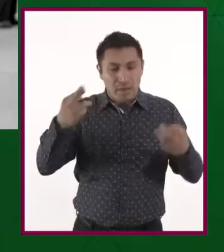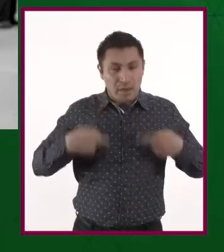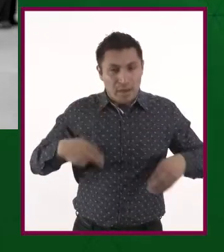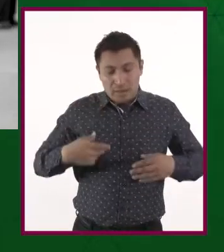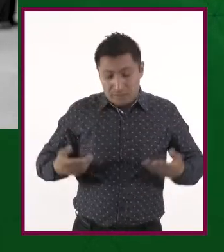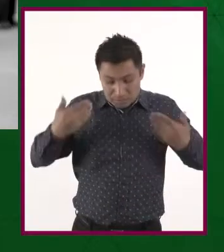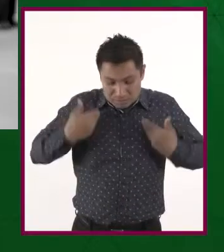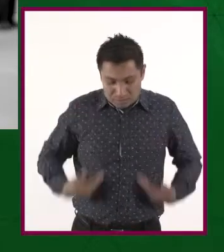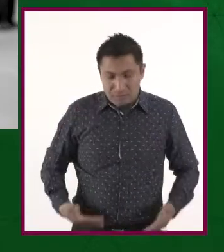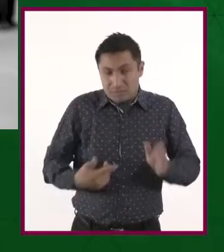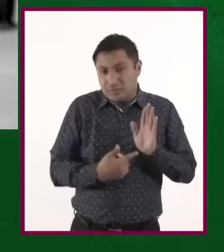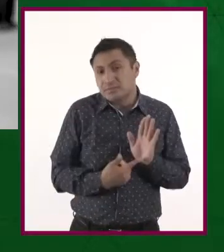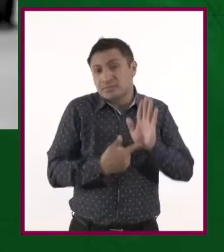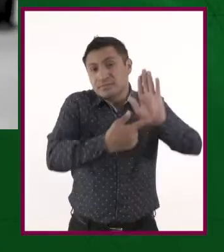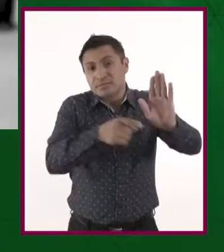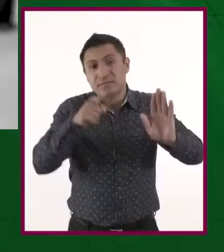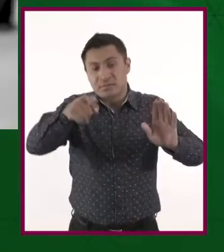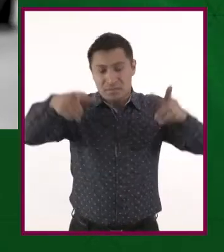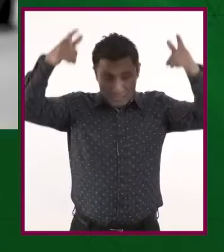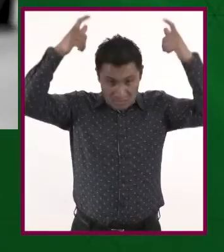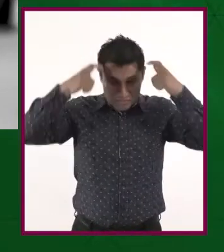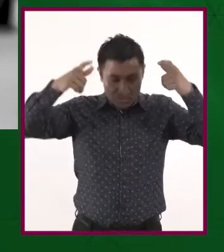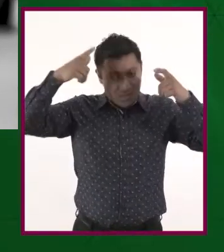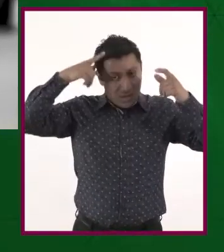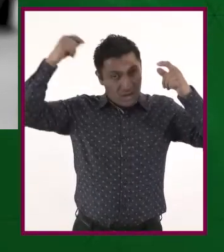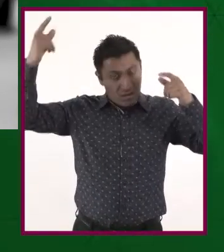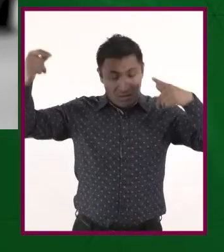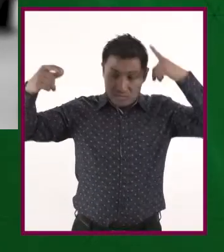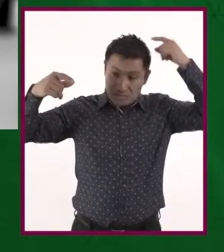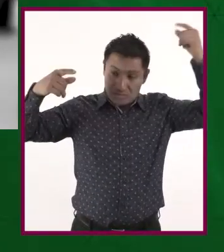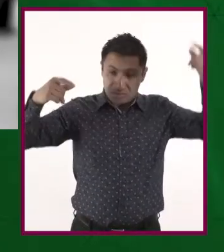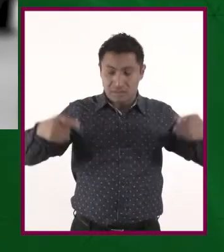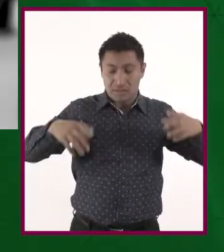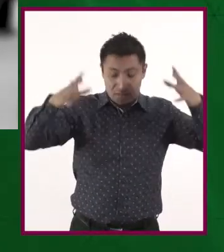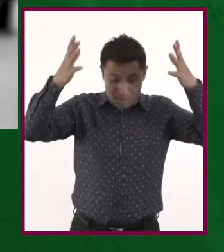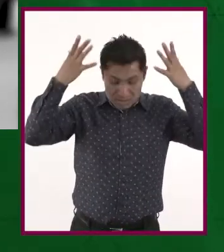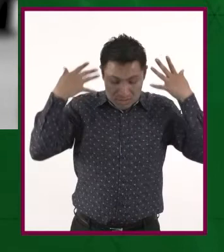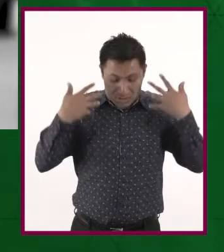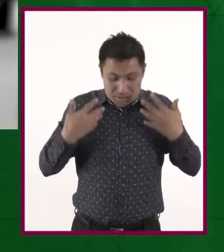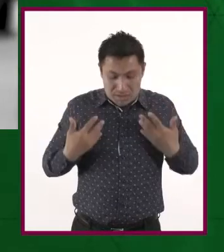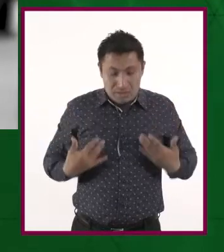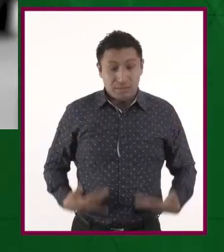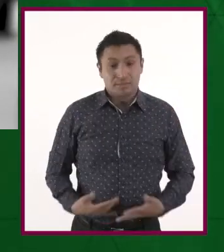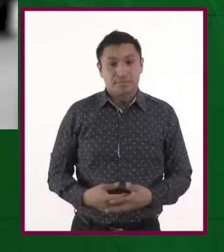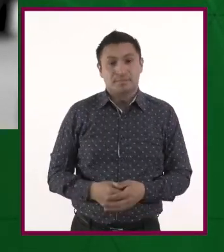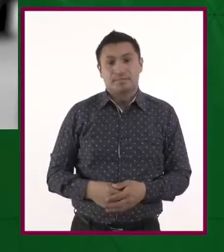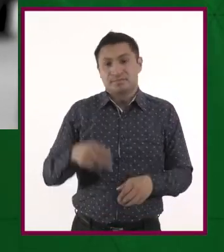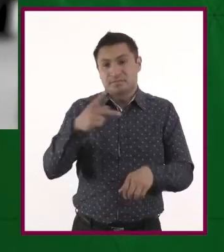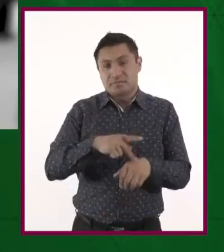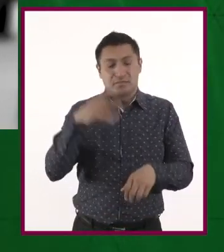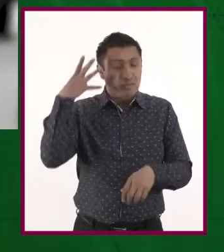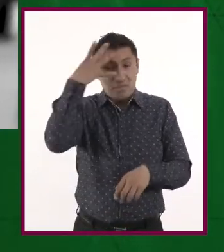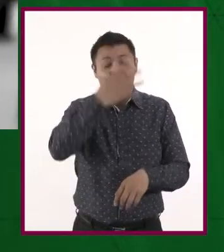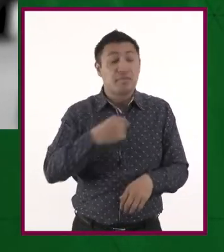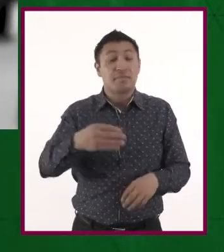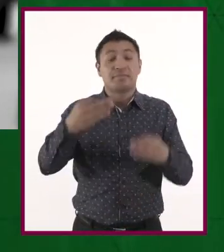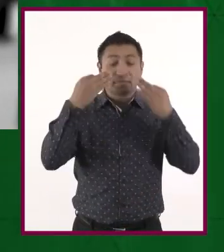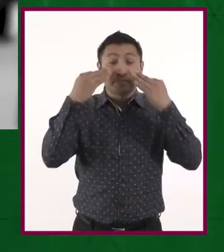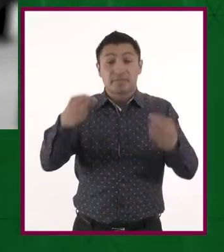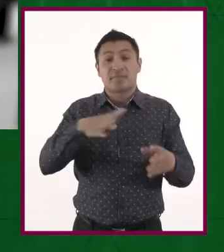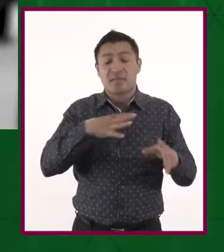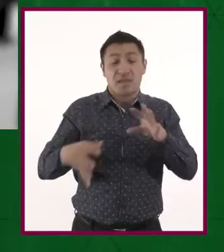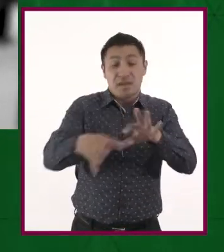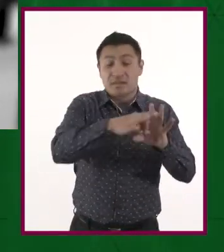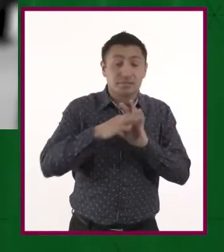en la fotografía. Ve el sombrero de plumas, las capas con lentejuelas y chaquira. Esto nos muestra la mezcla